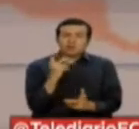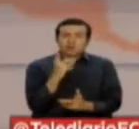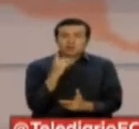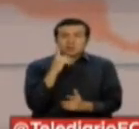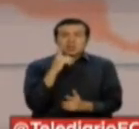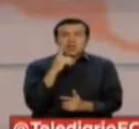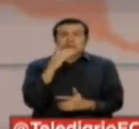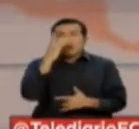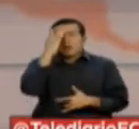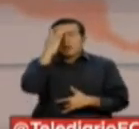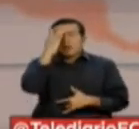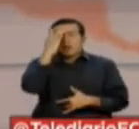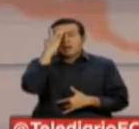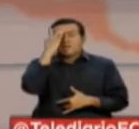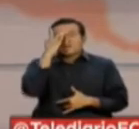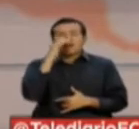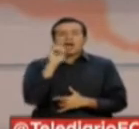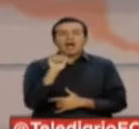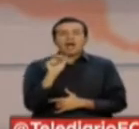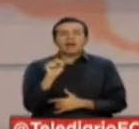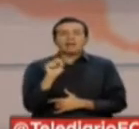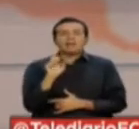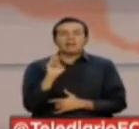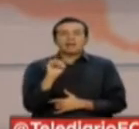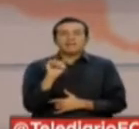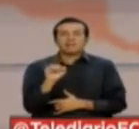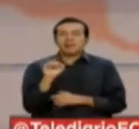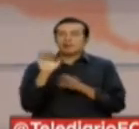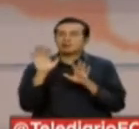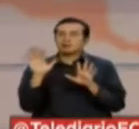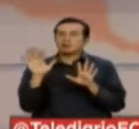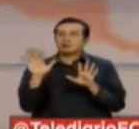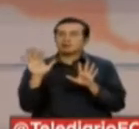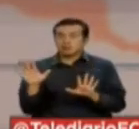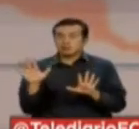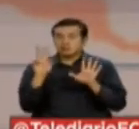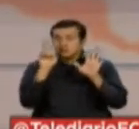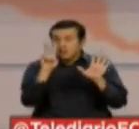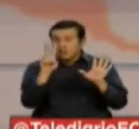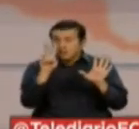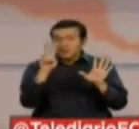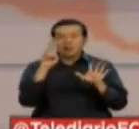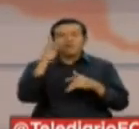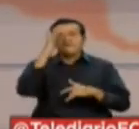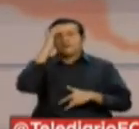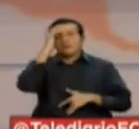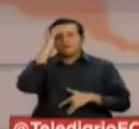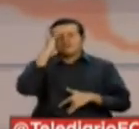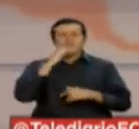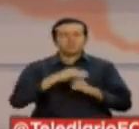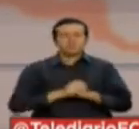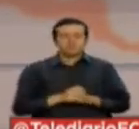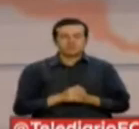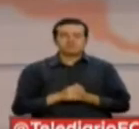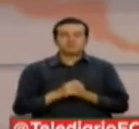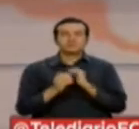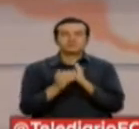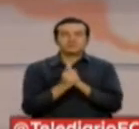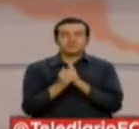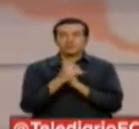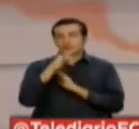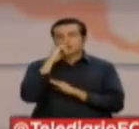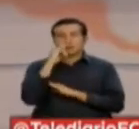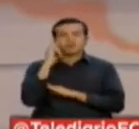anemia afecta a 7 de cada 10. El impacto de esto en el desarrollo cognitivo, en la capacidad